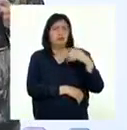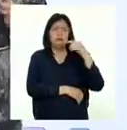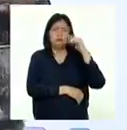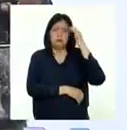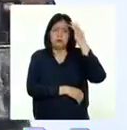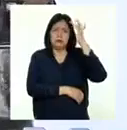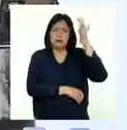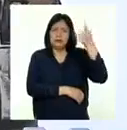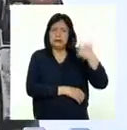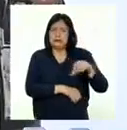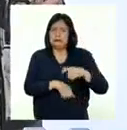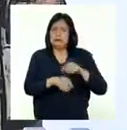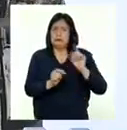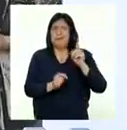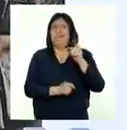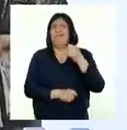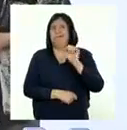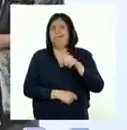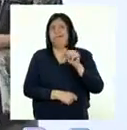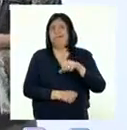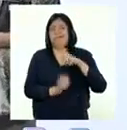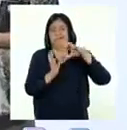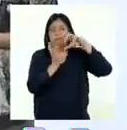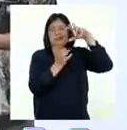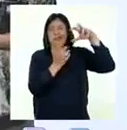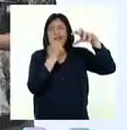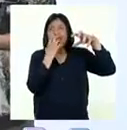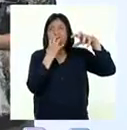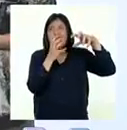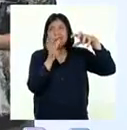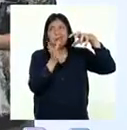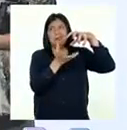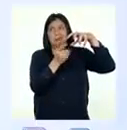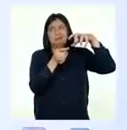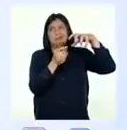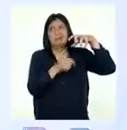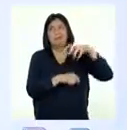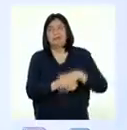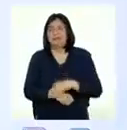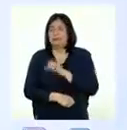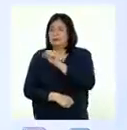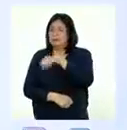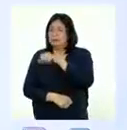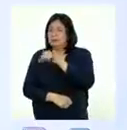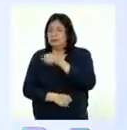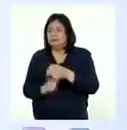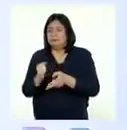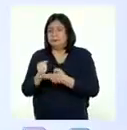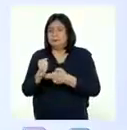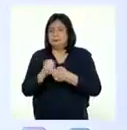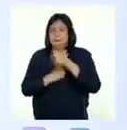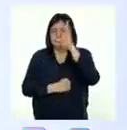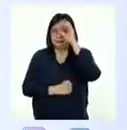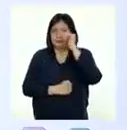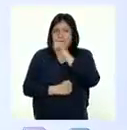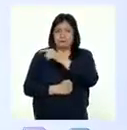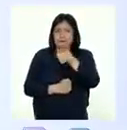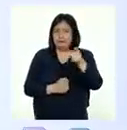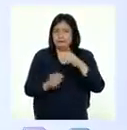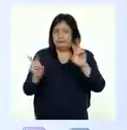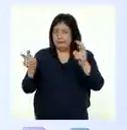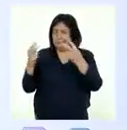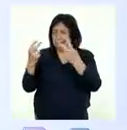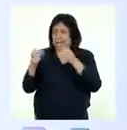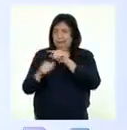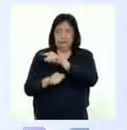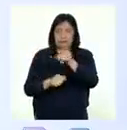puntual. Claro, es por el calentamiento global, como menciona el texto, ¿verdad? Estoy segura de que las chicas y chicos que